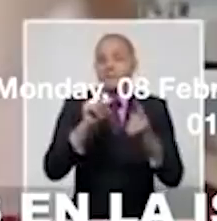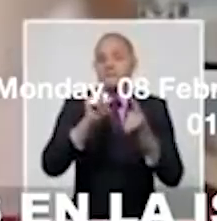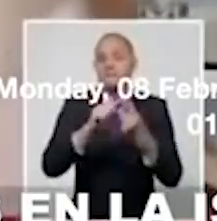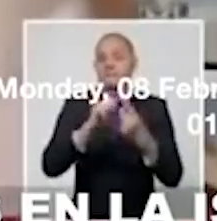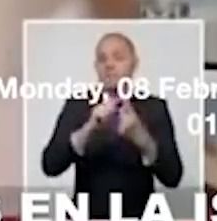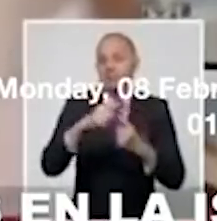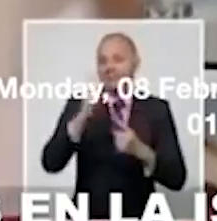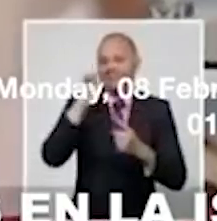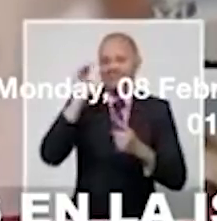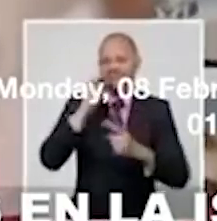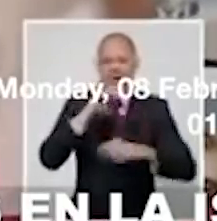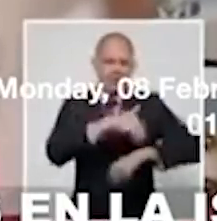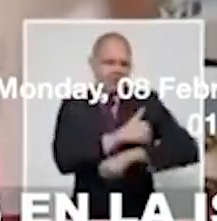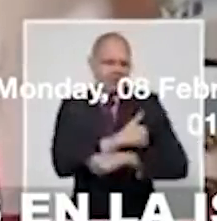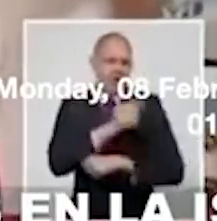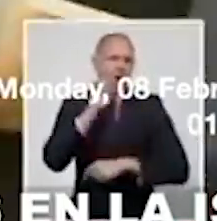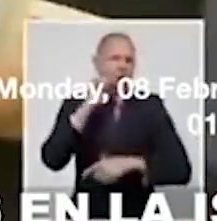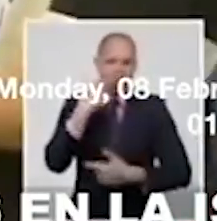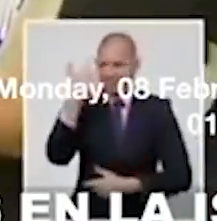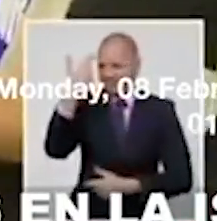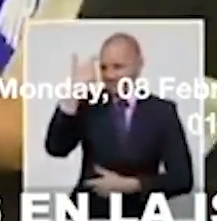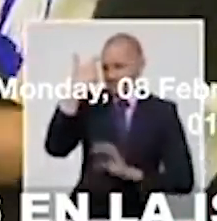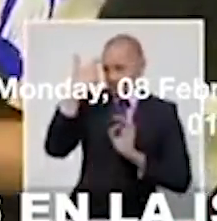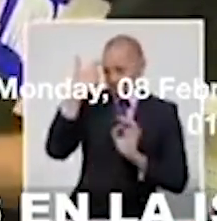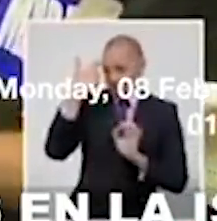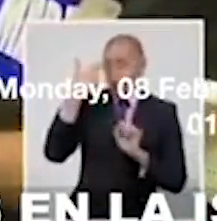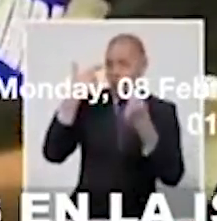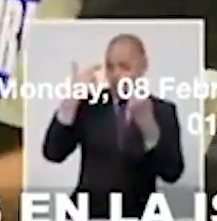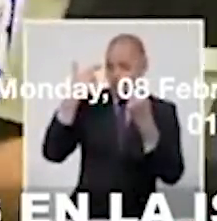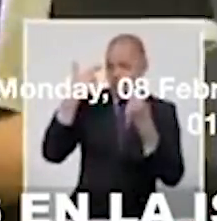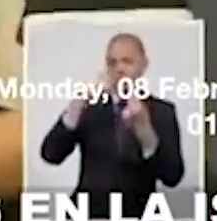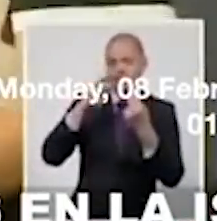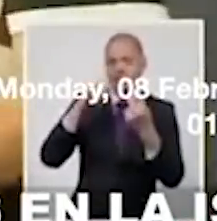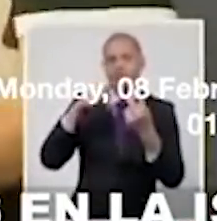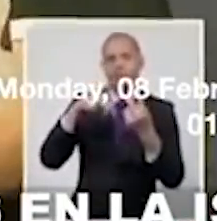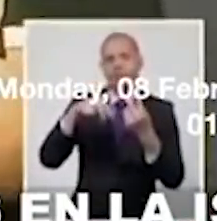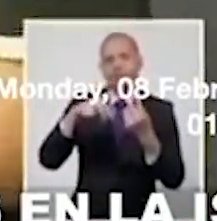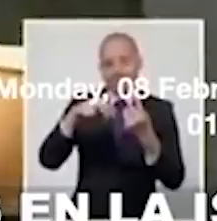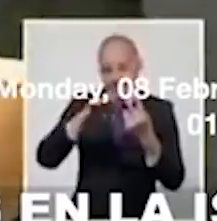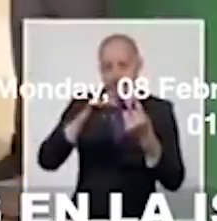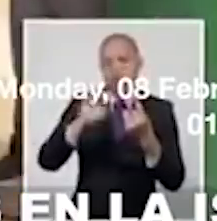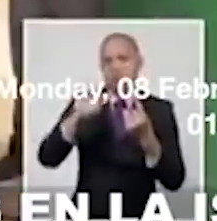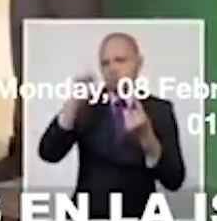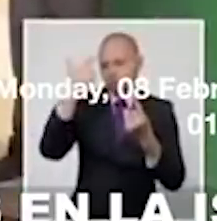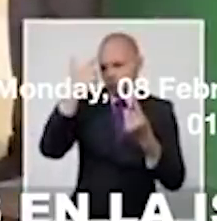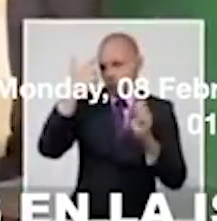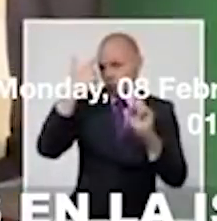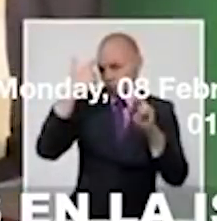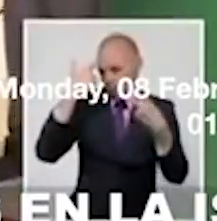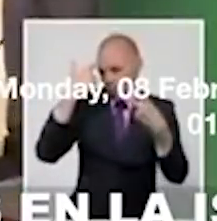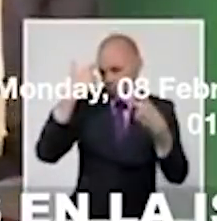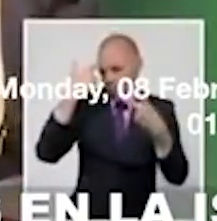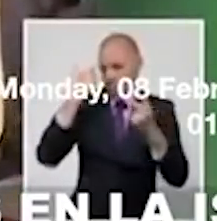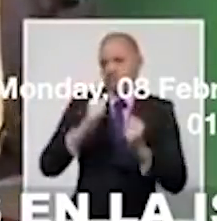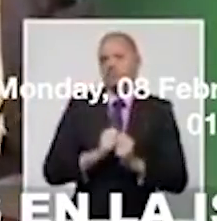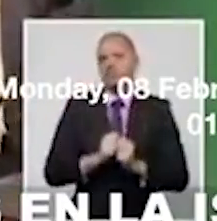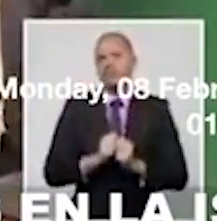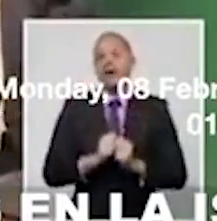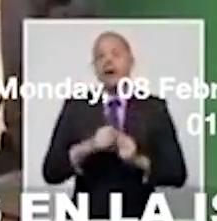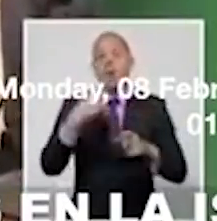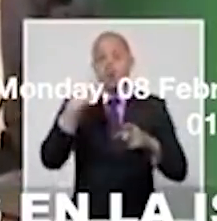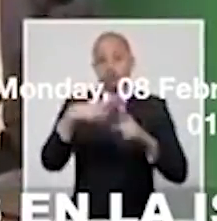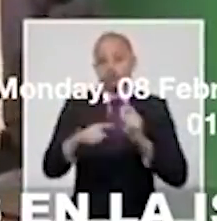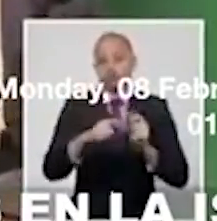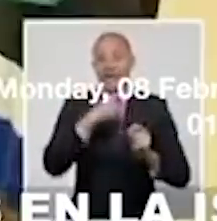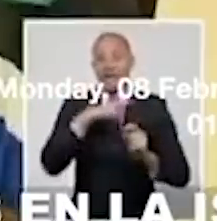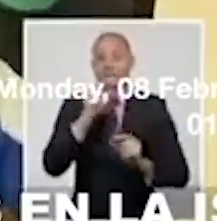nicaragua en estos momentos no sabemos cuando todo eso se va a reanudar esto es en el mismo momento en el que con medidas más